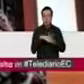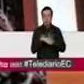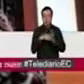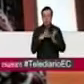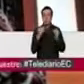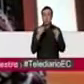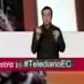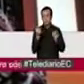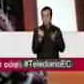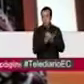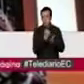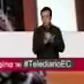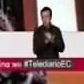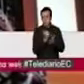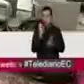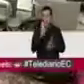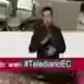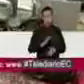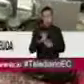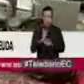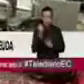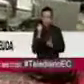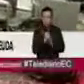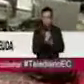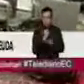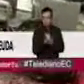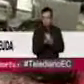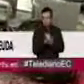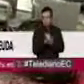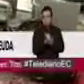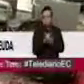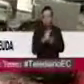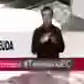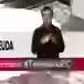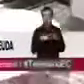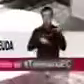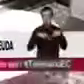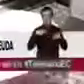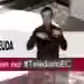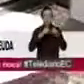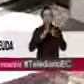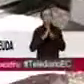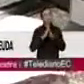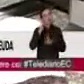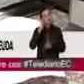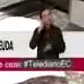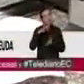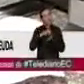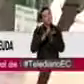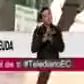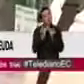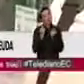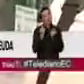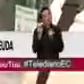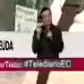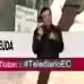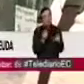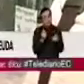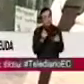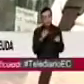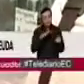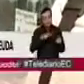bastantes recursos, el país va a captar recursos. Desde el sector de finanzas populares, el llamado al gobierno es a que los recursos que se confíen en